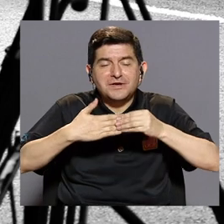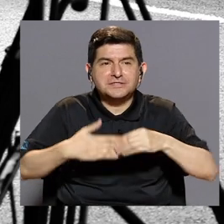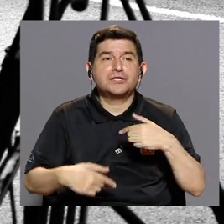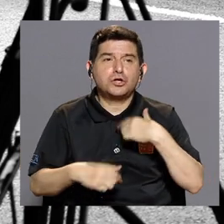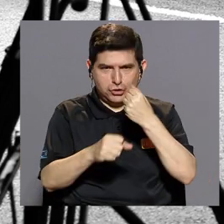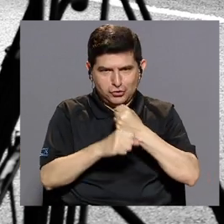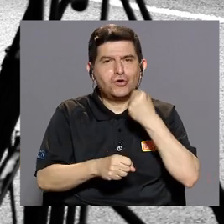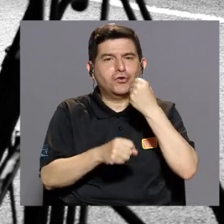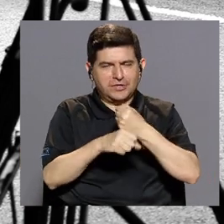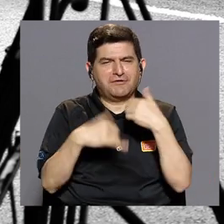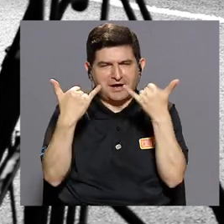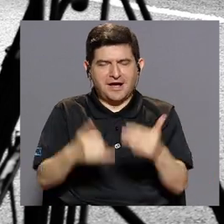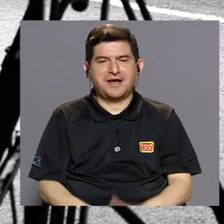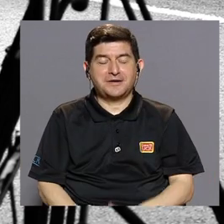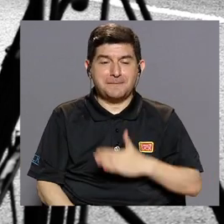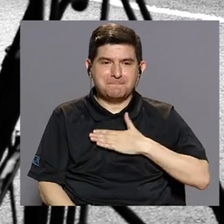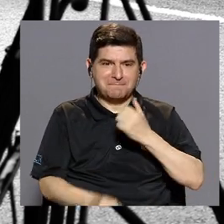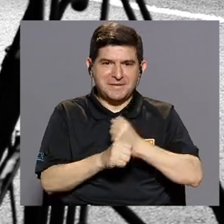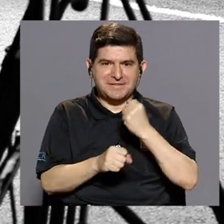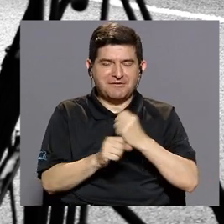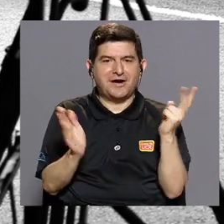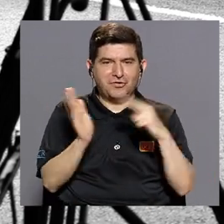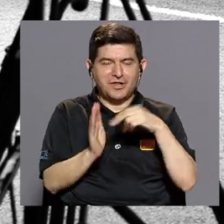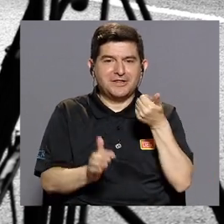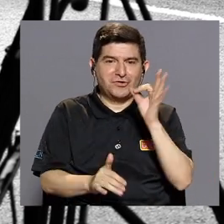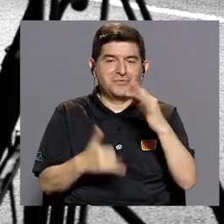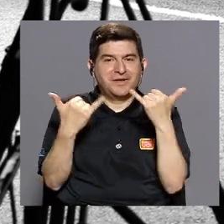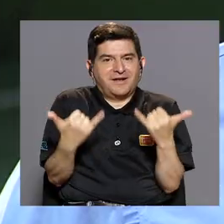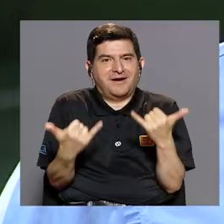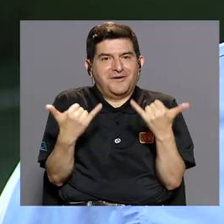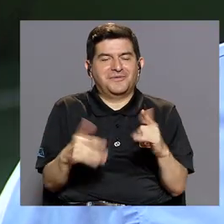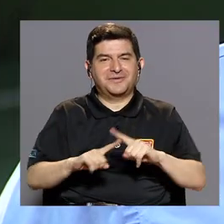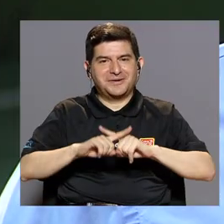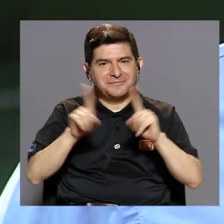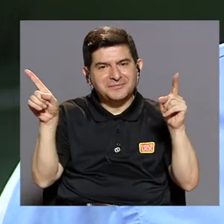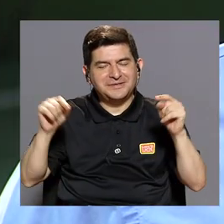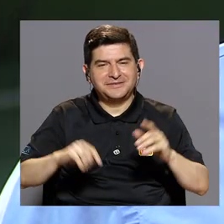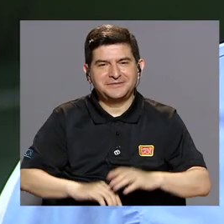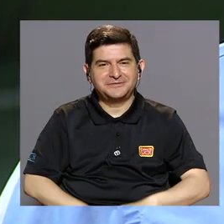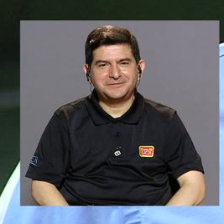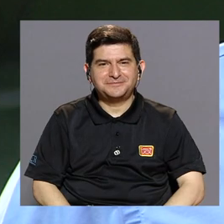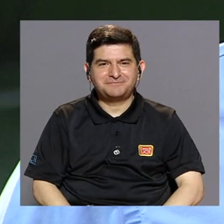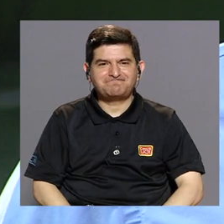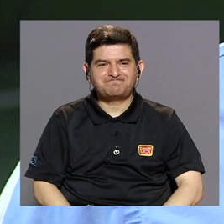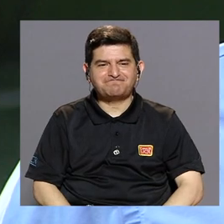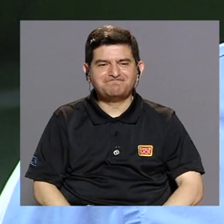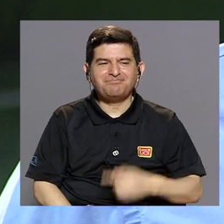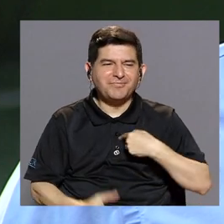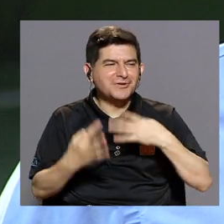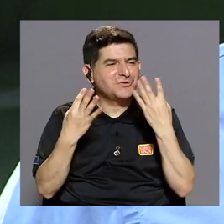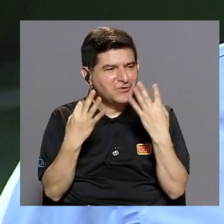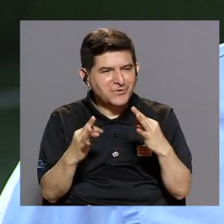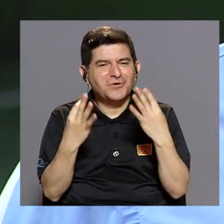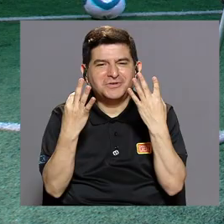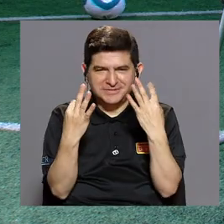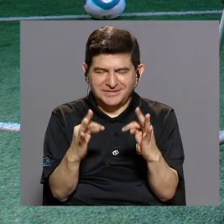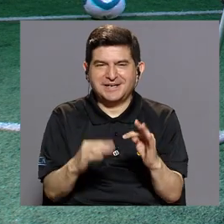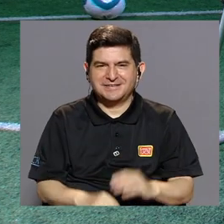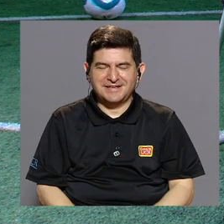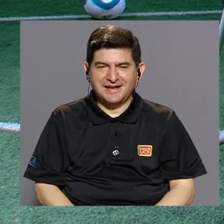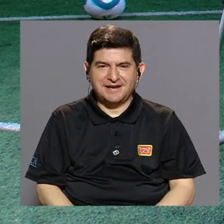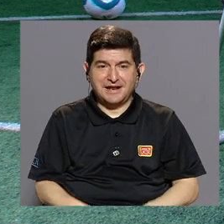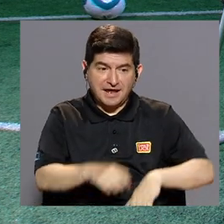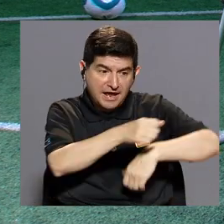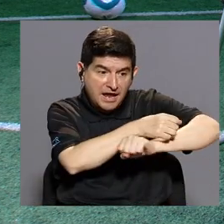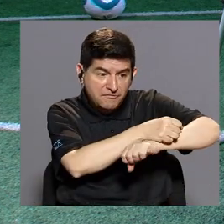Lo he estado trabajando. Ha sido parte de mis tareas de este 2019, pero sí he intentado como. En